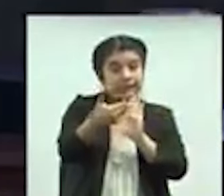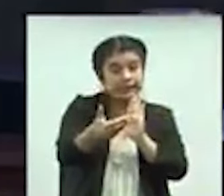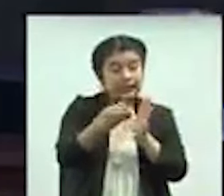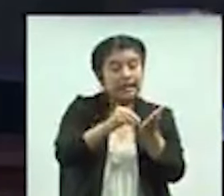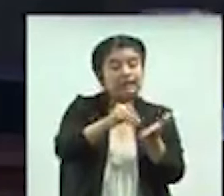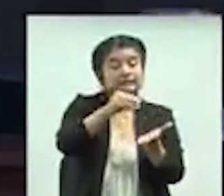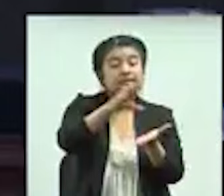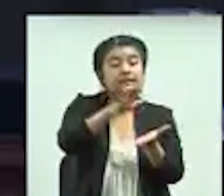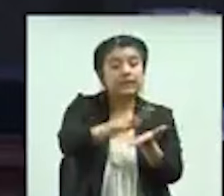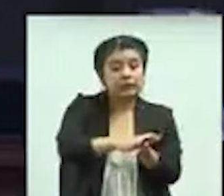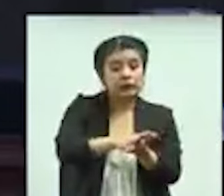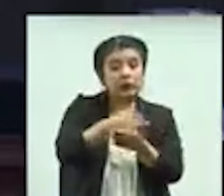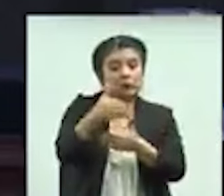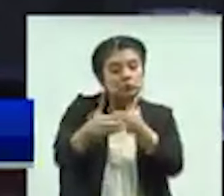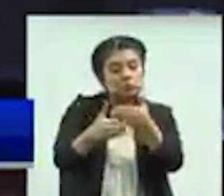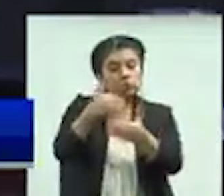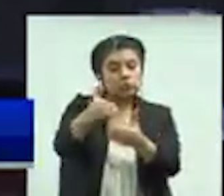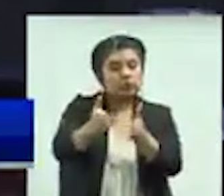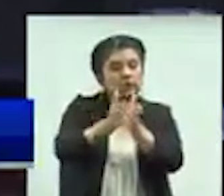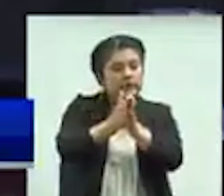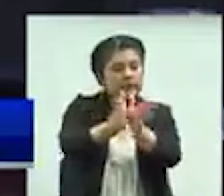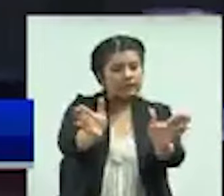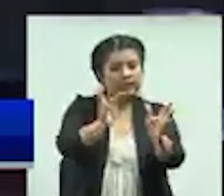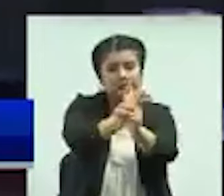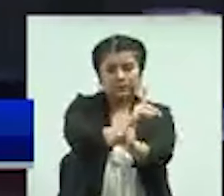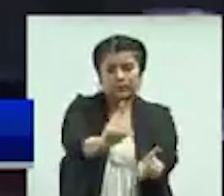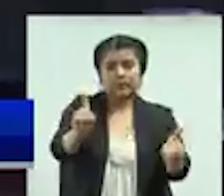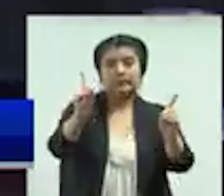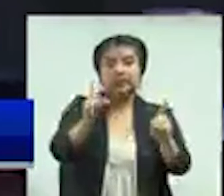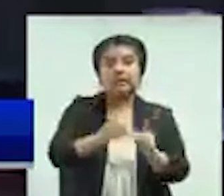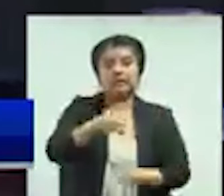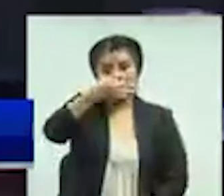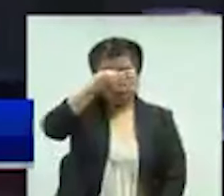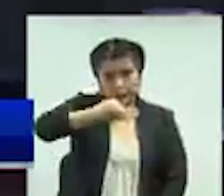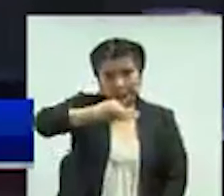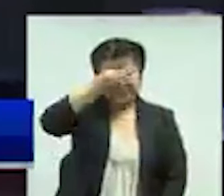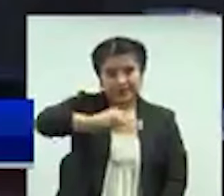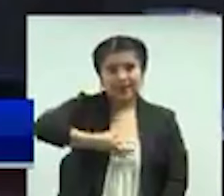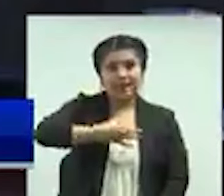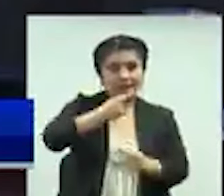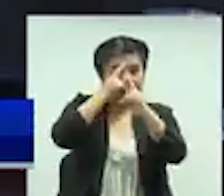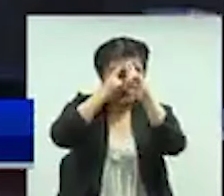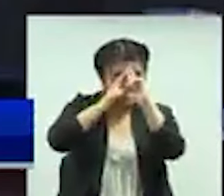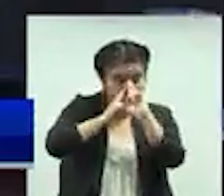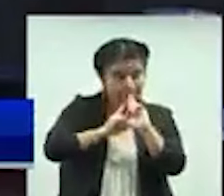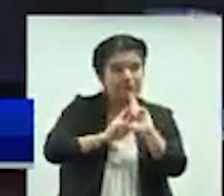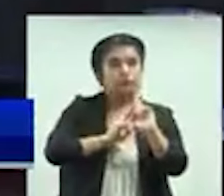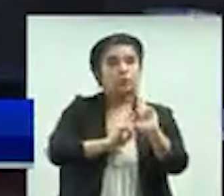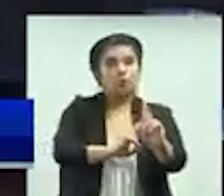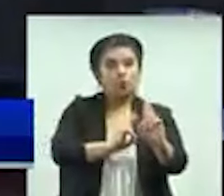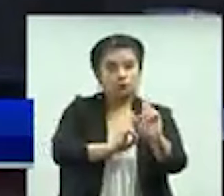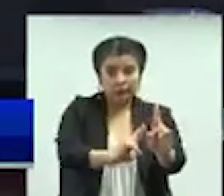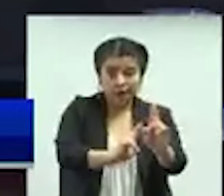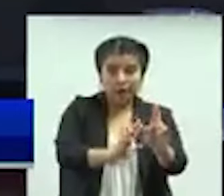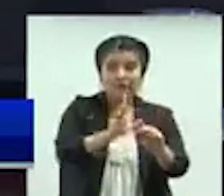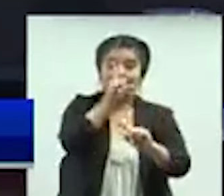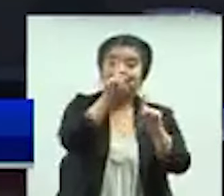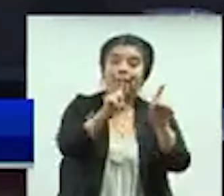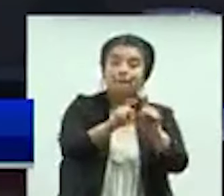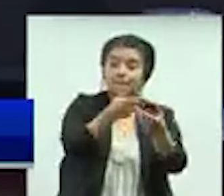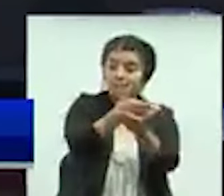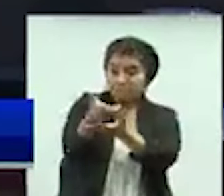interpelación abierta, democrática, civilizada, respetuosa sobre todo, permitamos